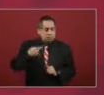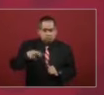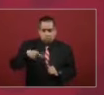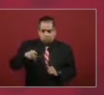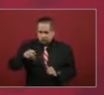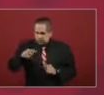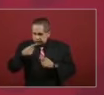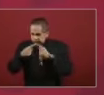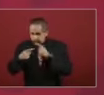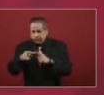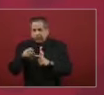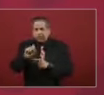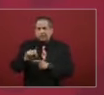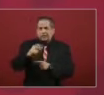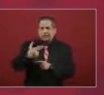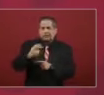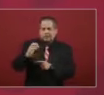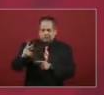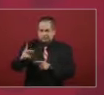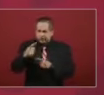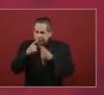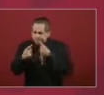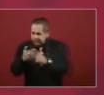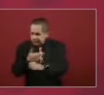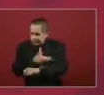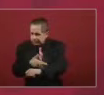técnicos de Hacienda